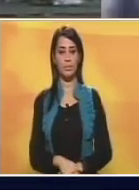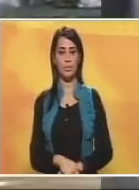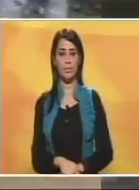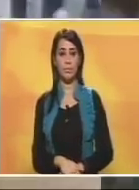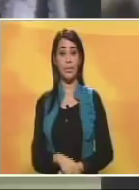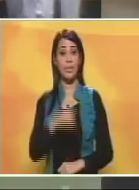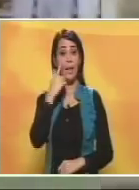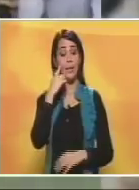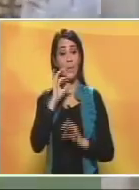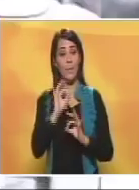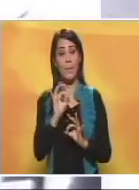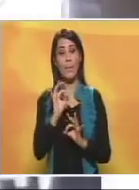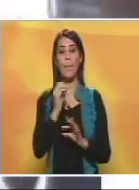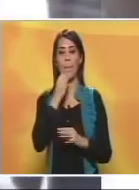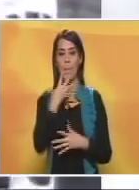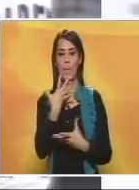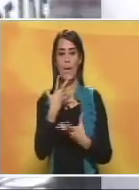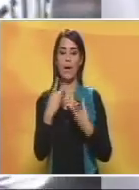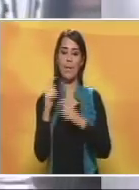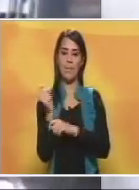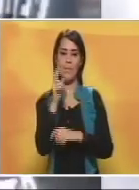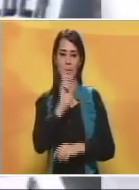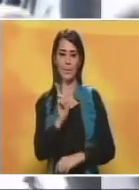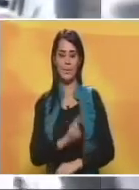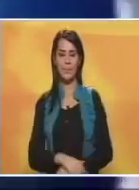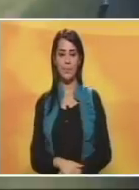al béisbol venezolano.